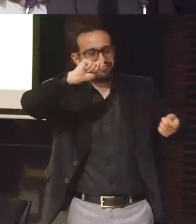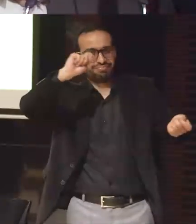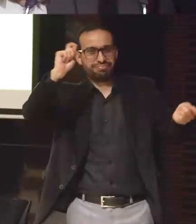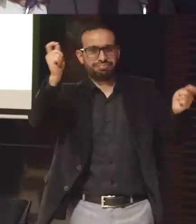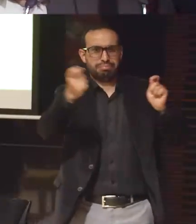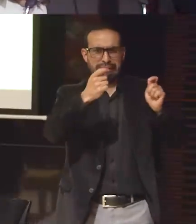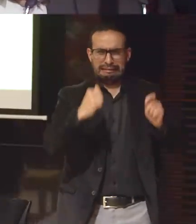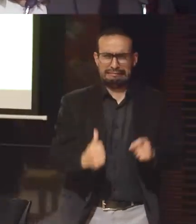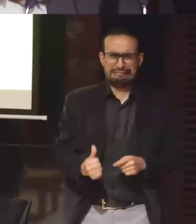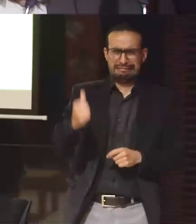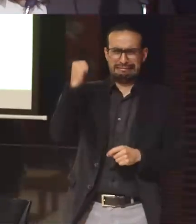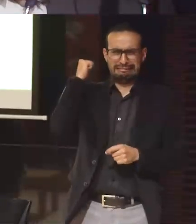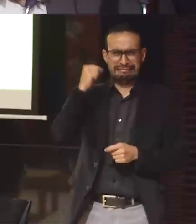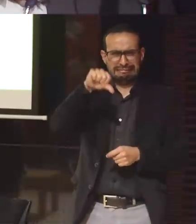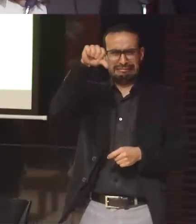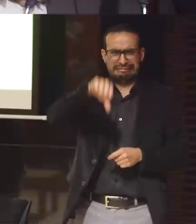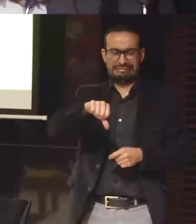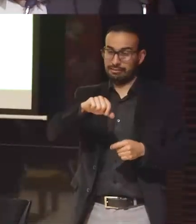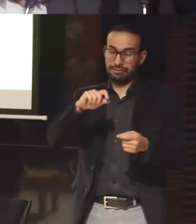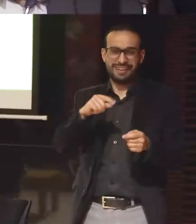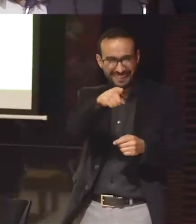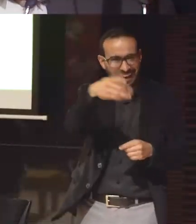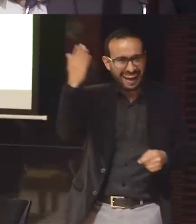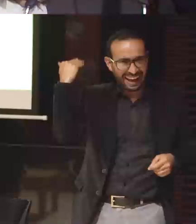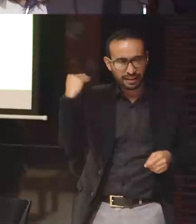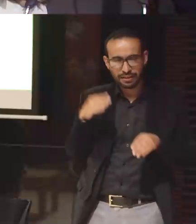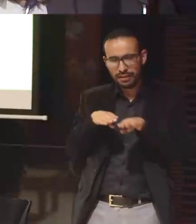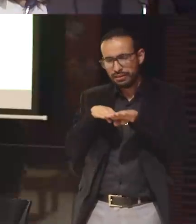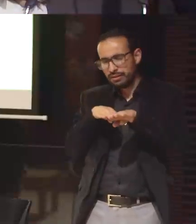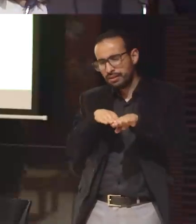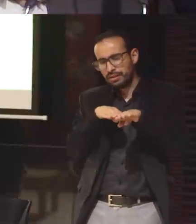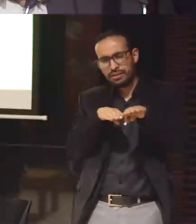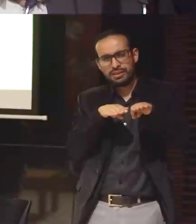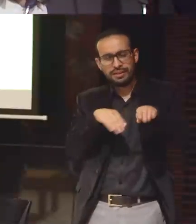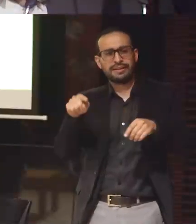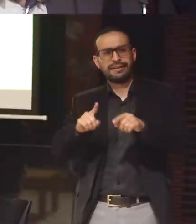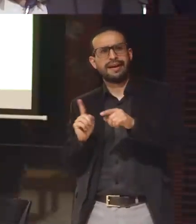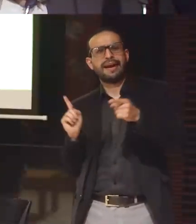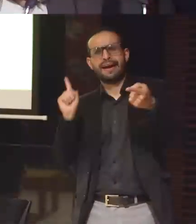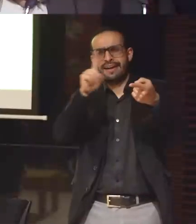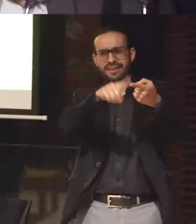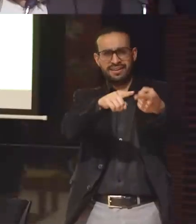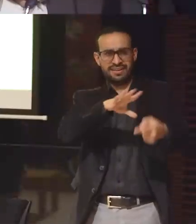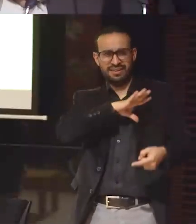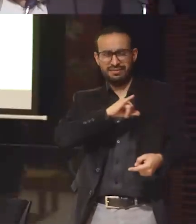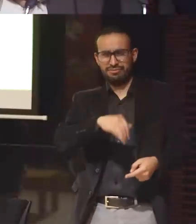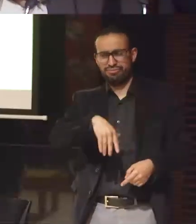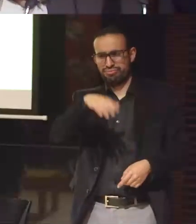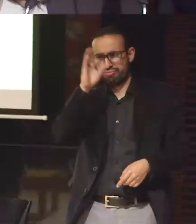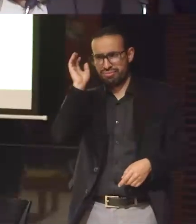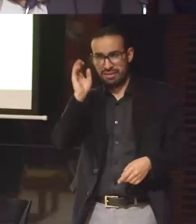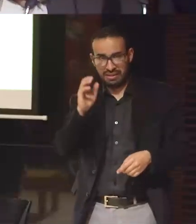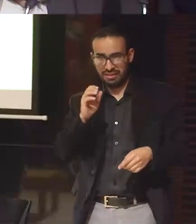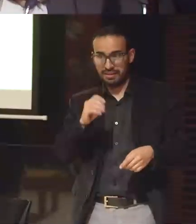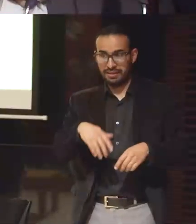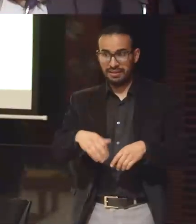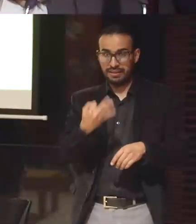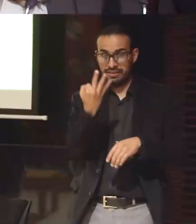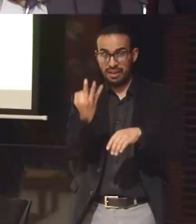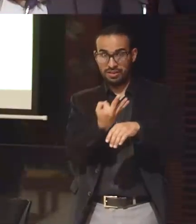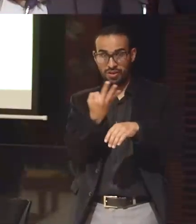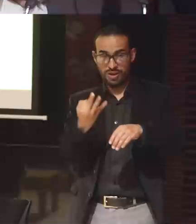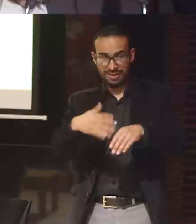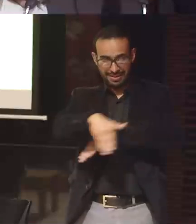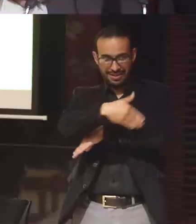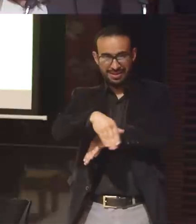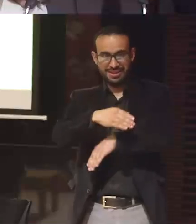pasar. Acuérdense cuando el tráfico era terrible y trasladarse de aquí a acá eran 3 horas 20, ahora solo 1 hora y 20. Eso es algo bueno,